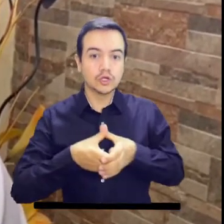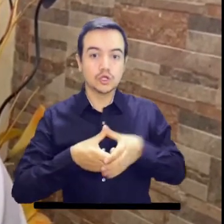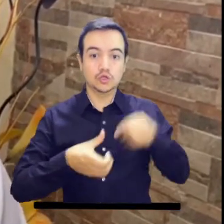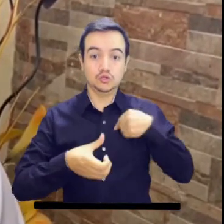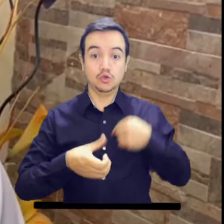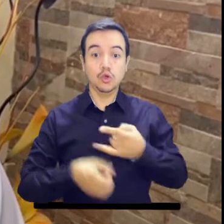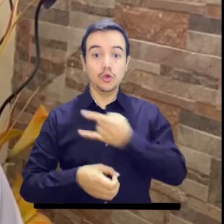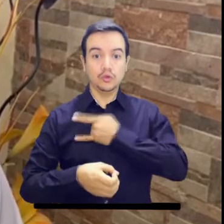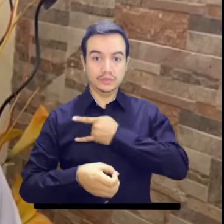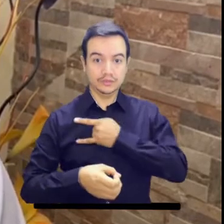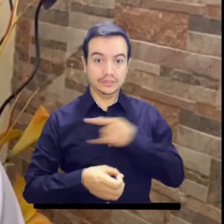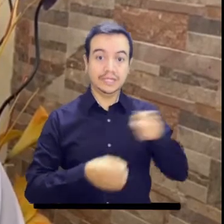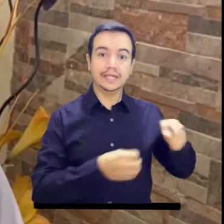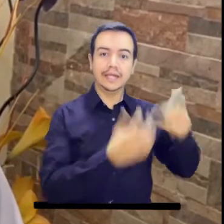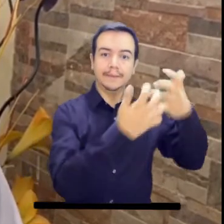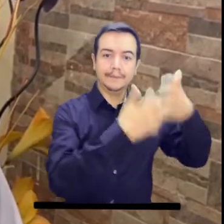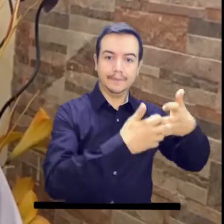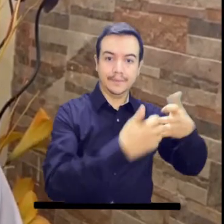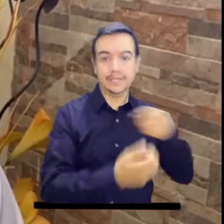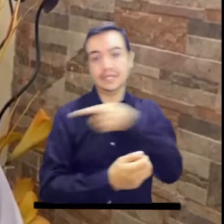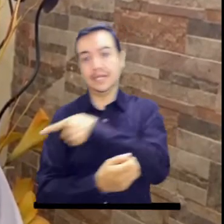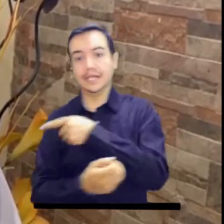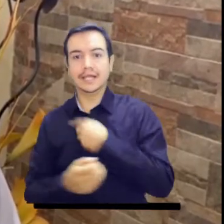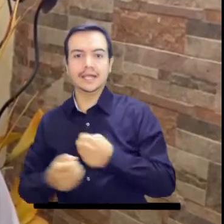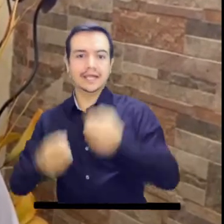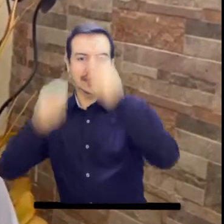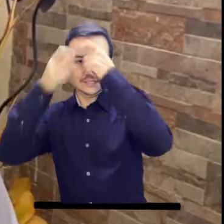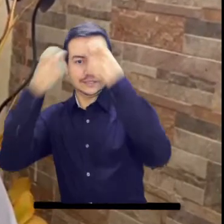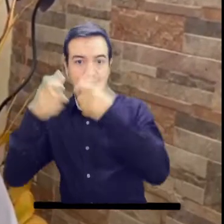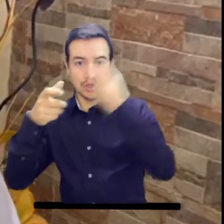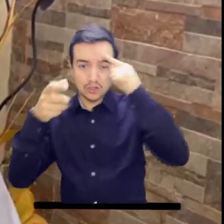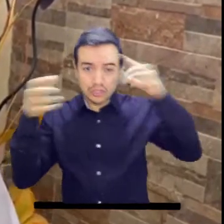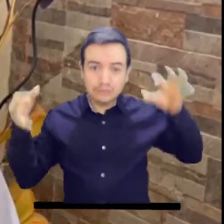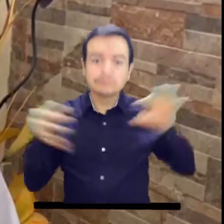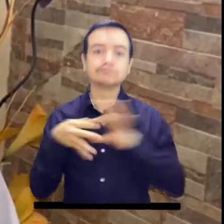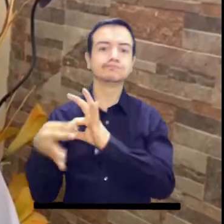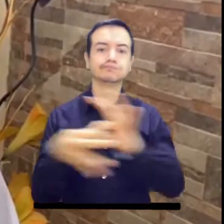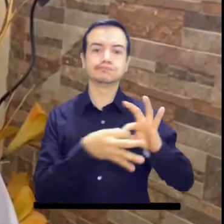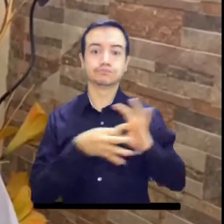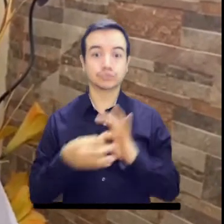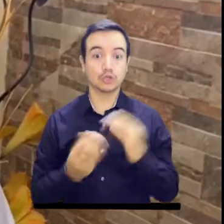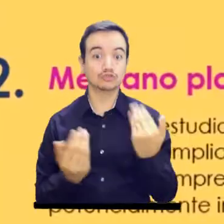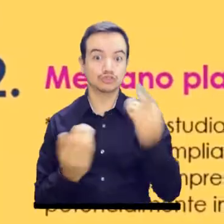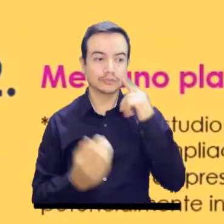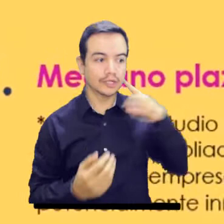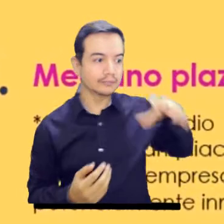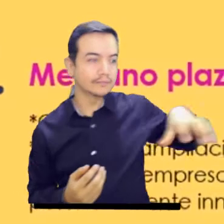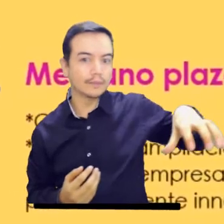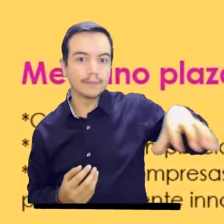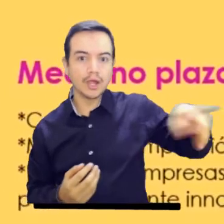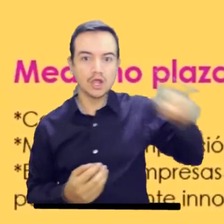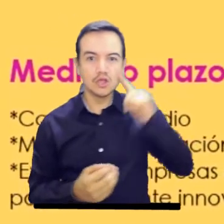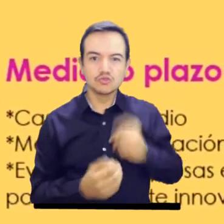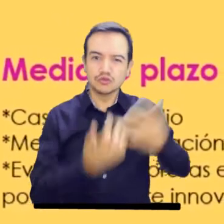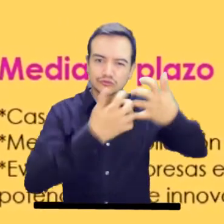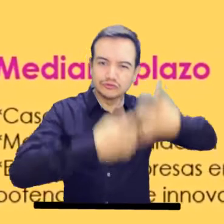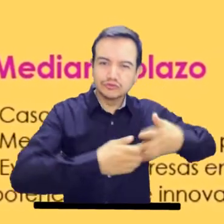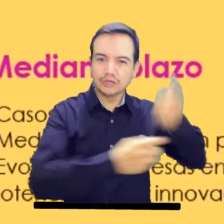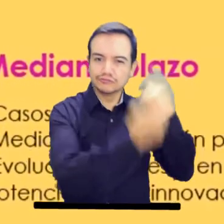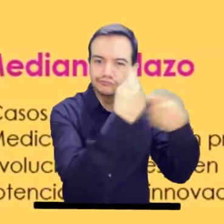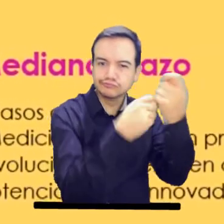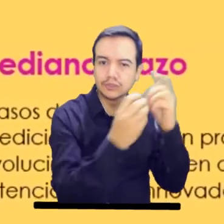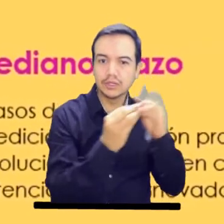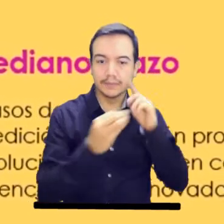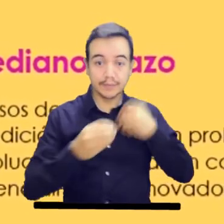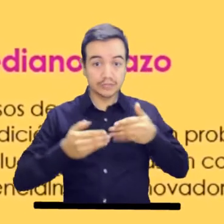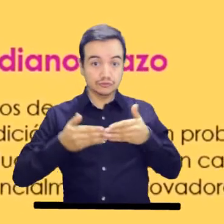continúa siendo un gran espacio de diálogo un gran espacio de articulación entre los gremios empresariales y económicos de la ciudad la